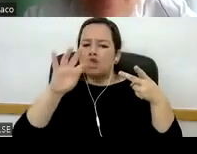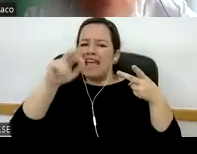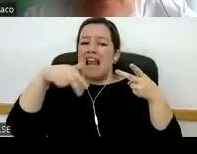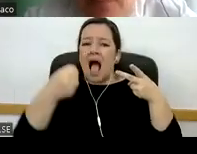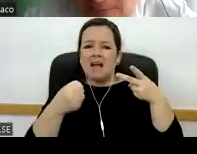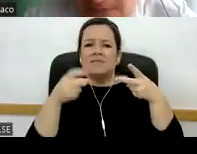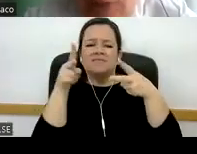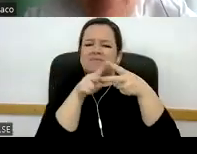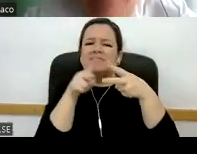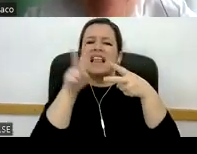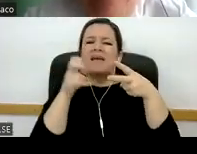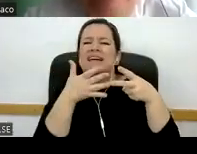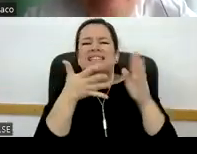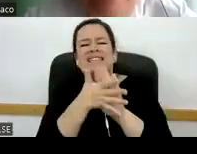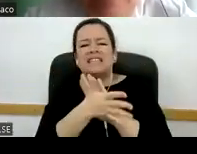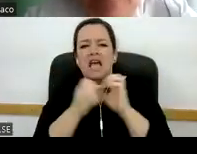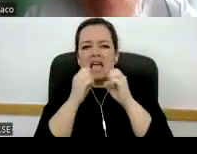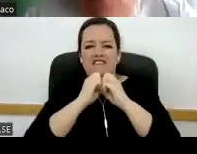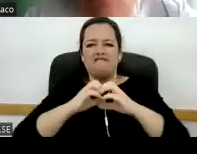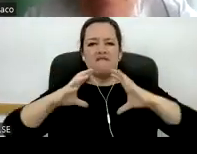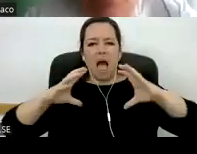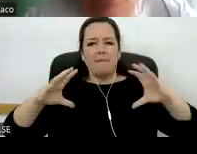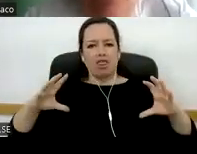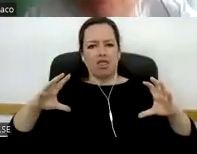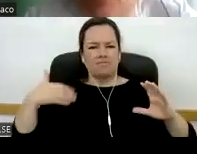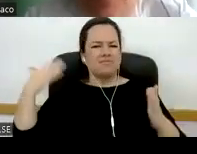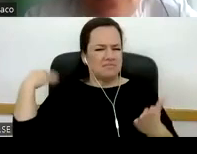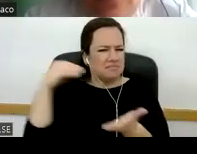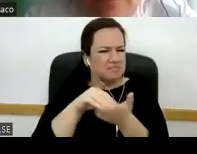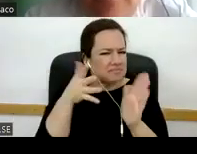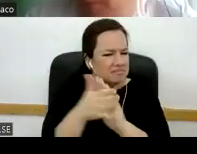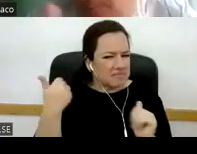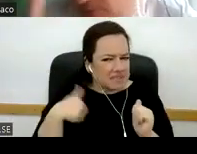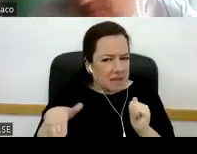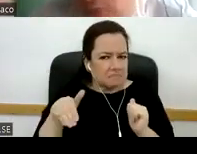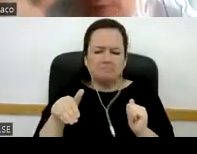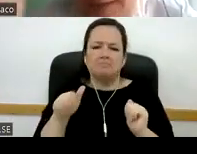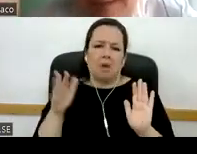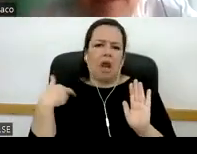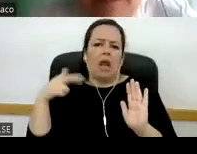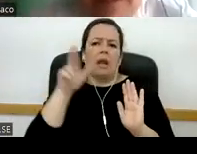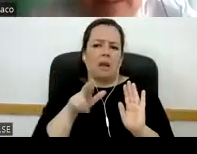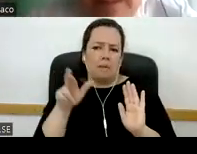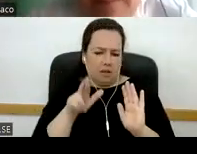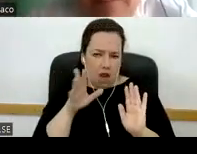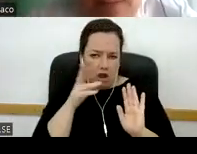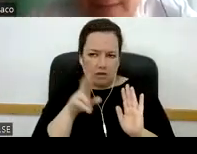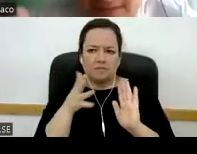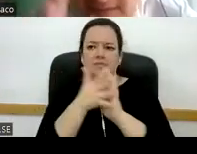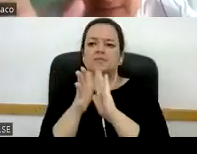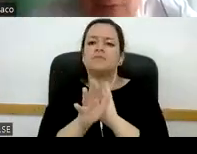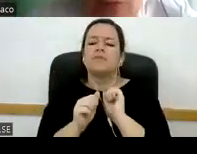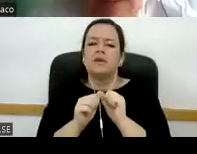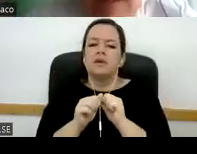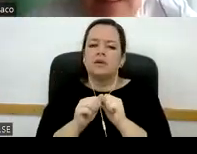A son marcadores de inflamación. Creo que lo hemos comentado en alguna ocasión, pero si no, pero bueno, tampoco huelga